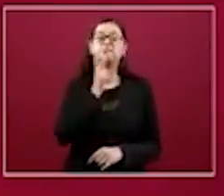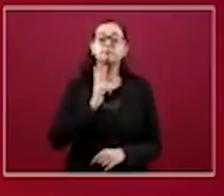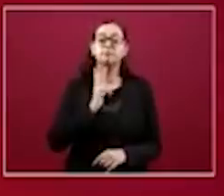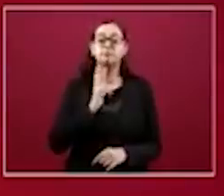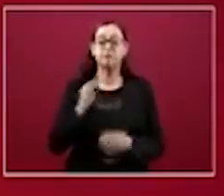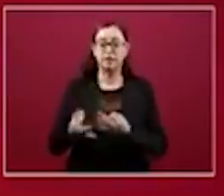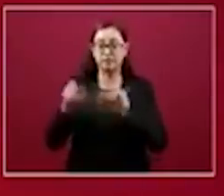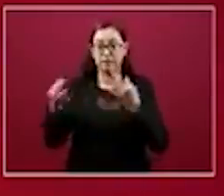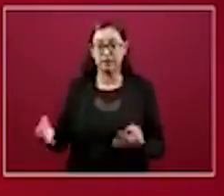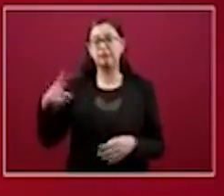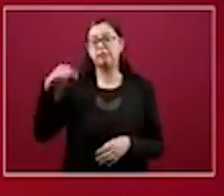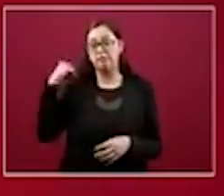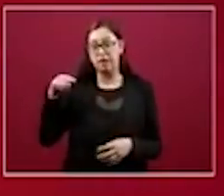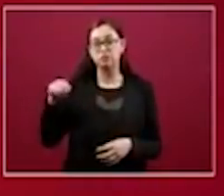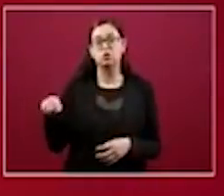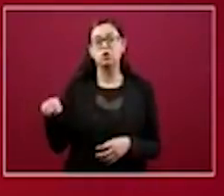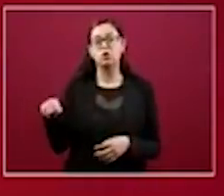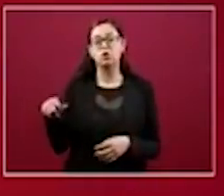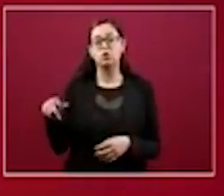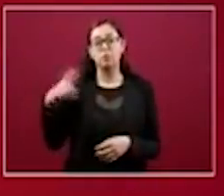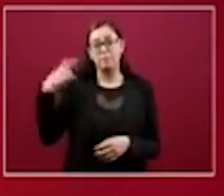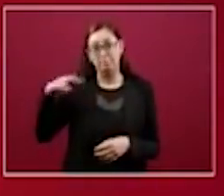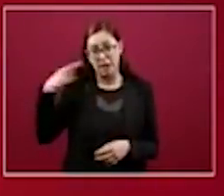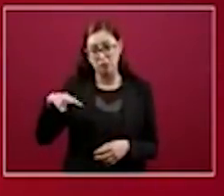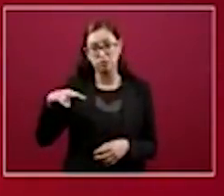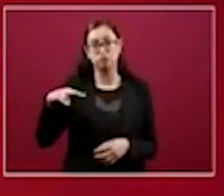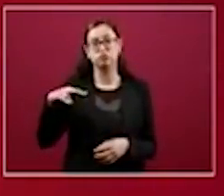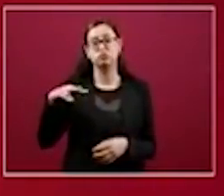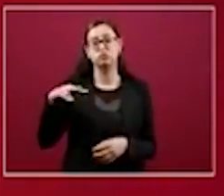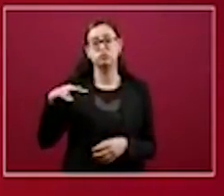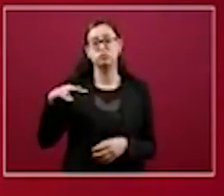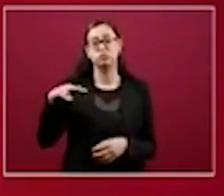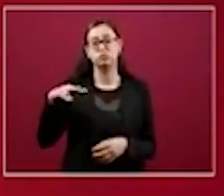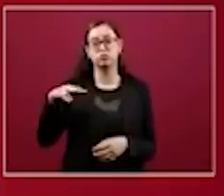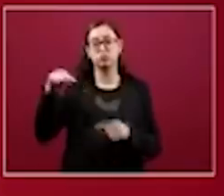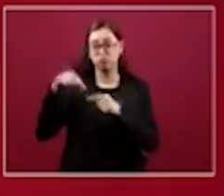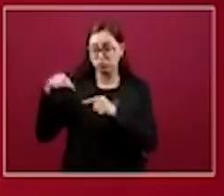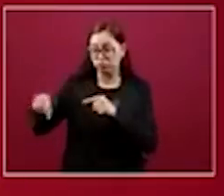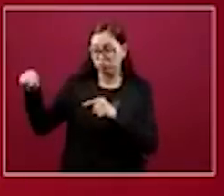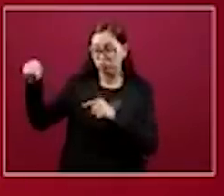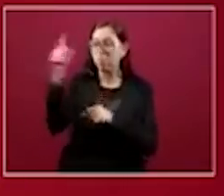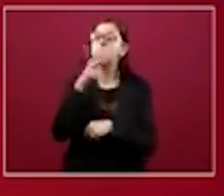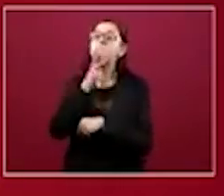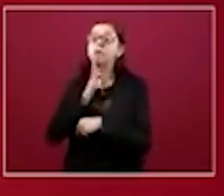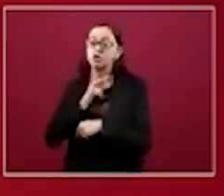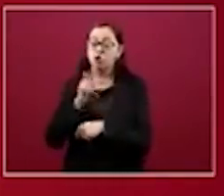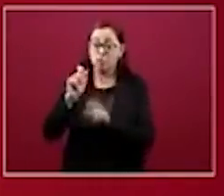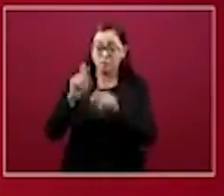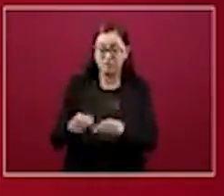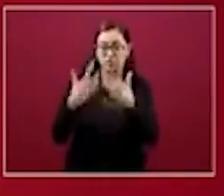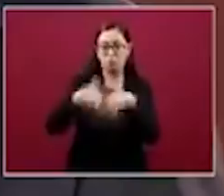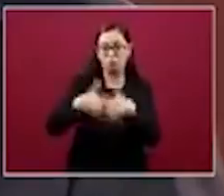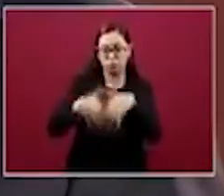de tierra de Tabasco, de Veracruz, y refinar ese